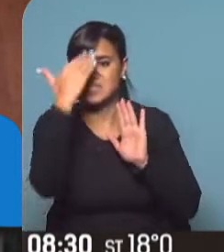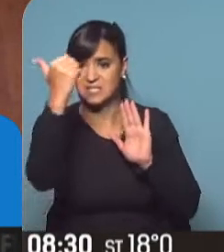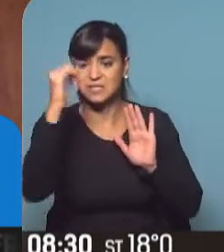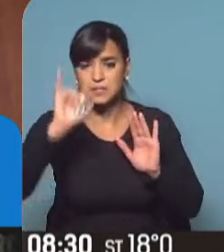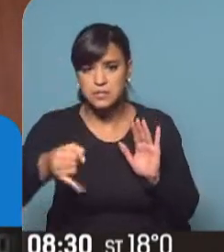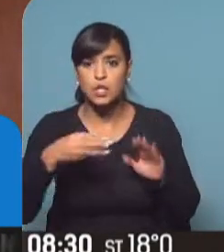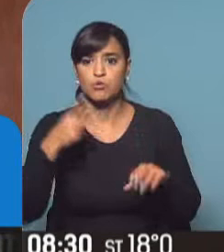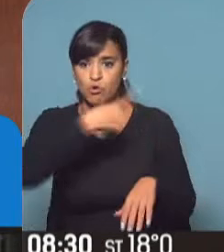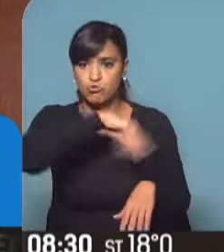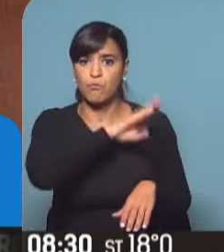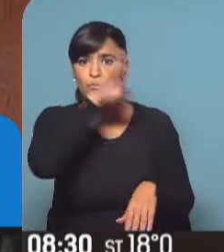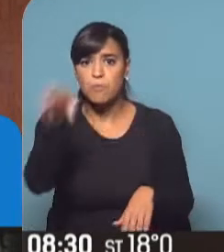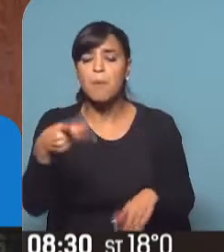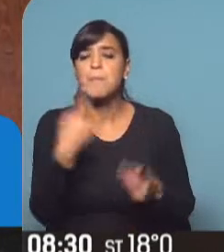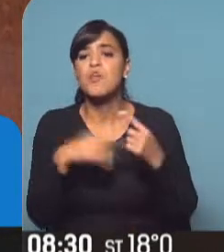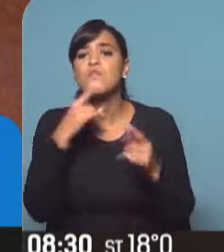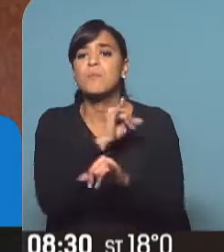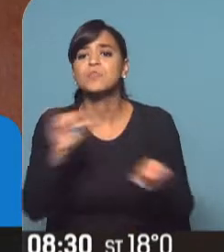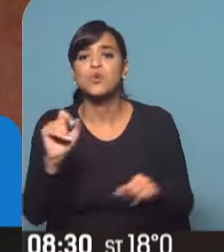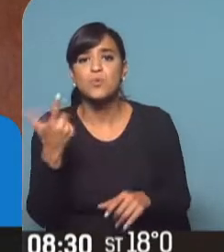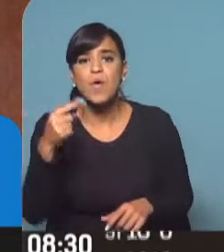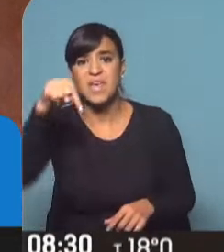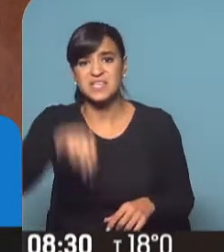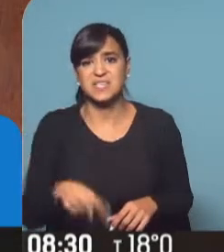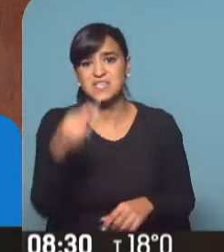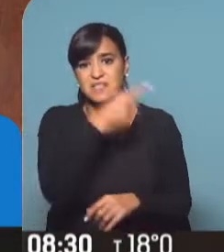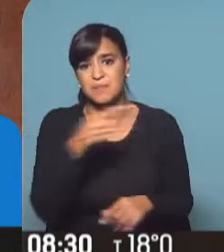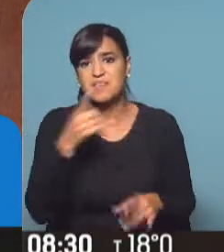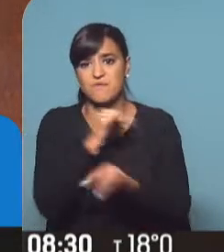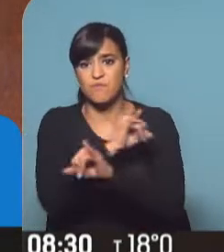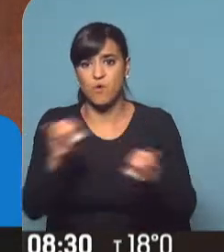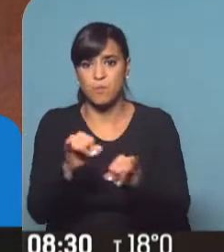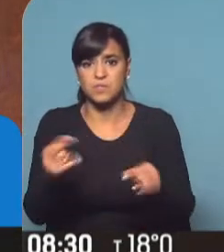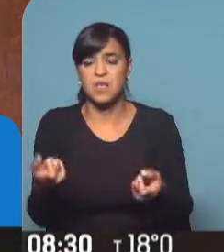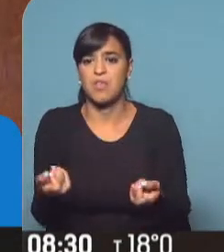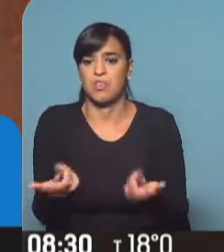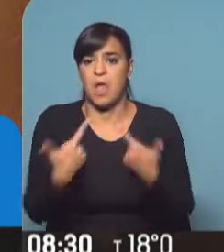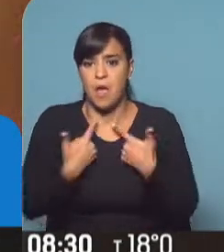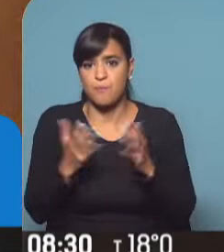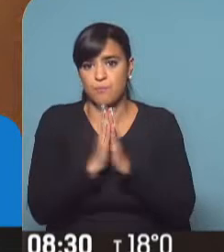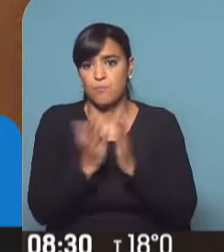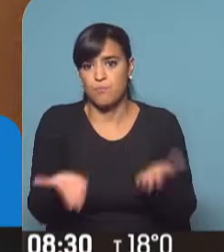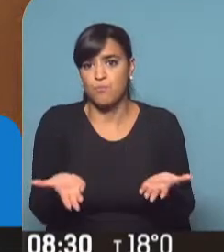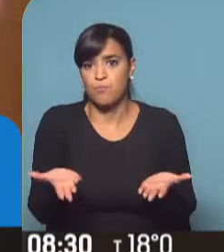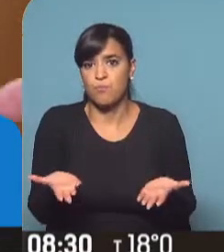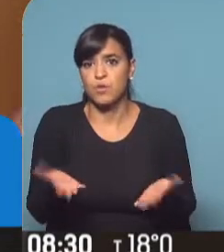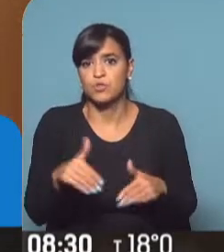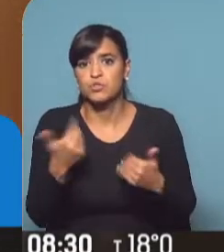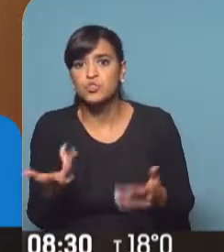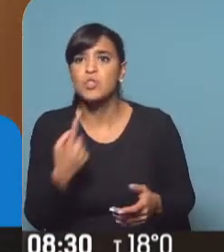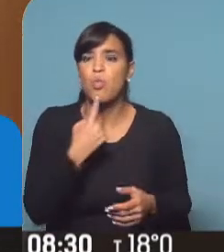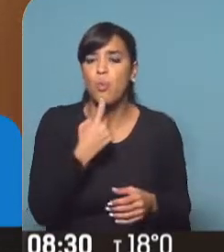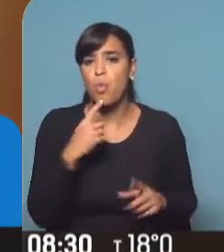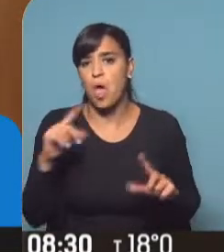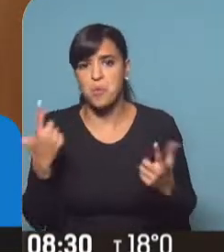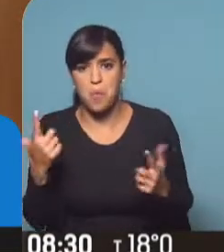y hemos asistido y todavía no tenemos la información pedimos que en esta semana esa información sea lo más transparente posible para no poner ningún manto de duda